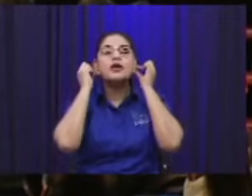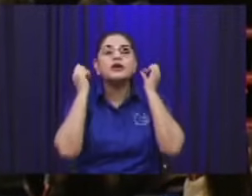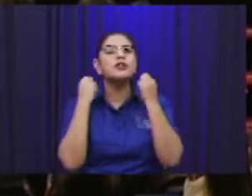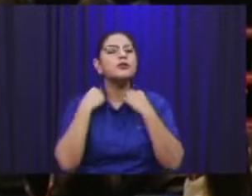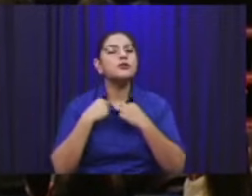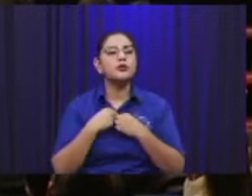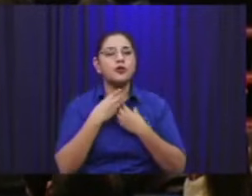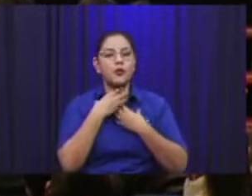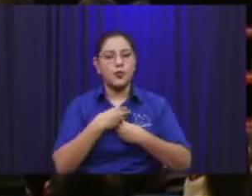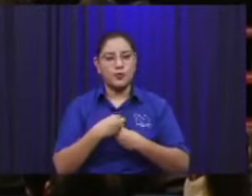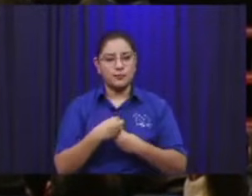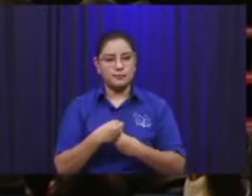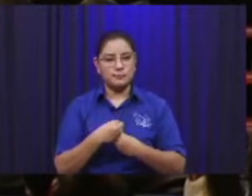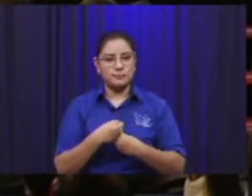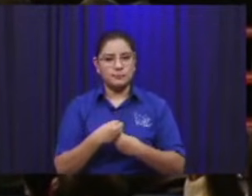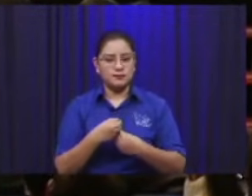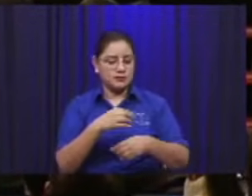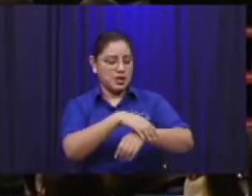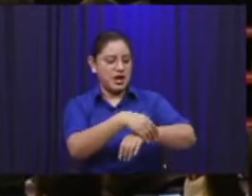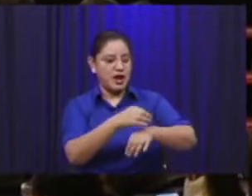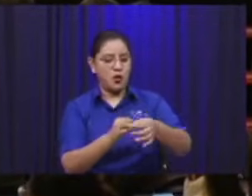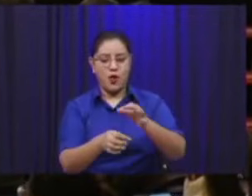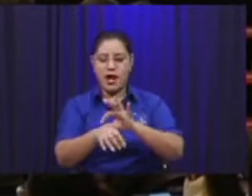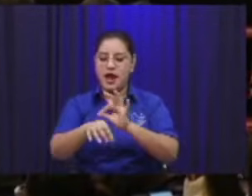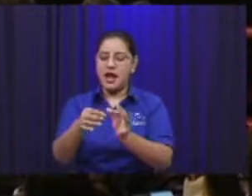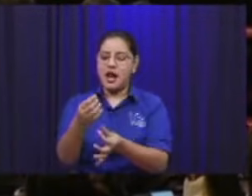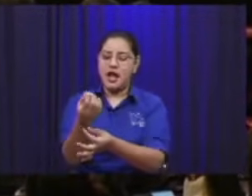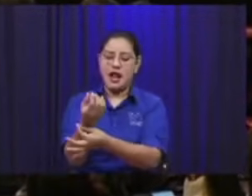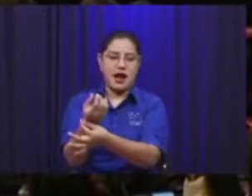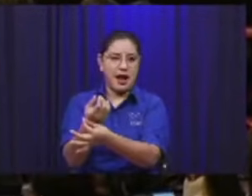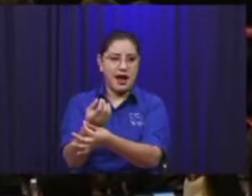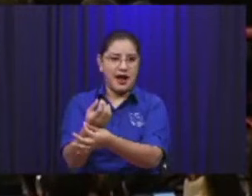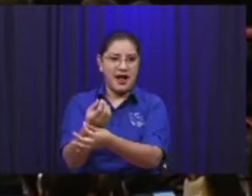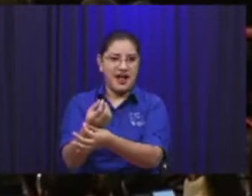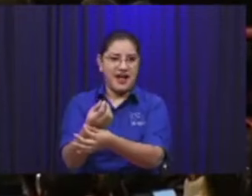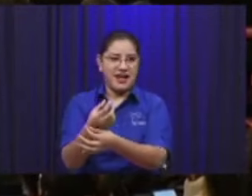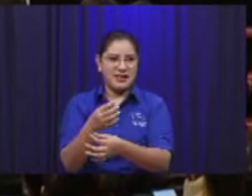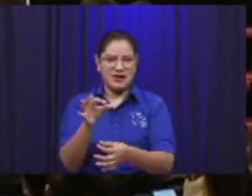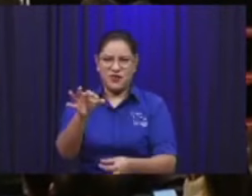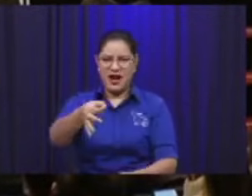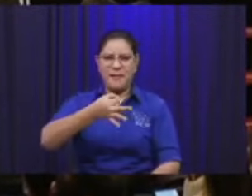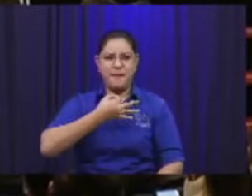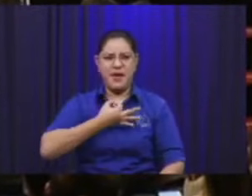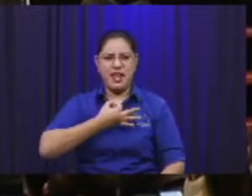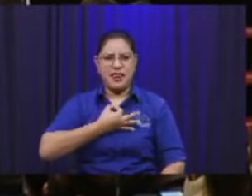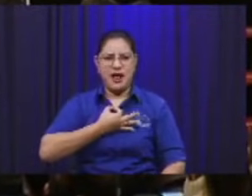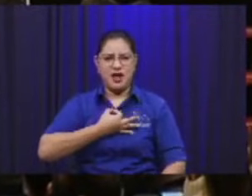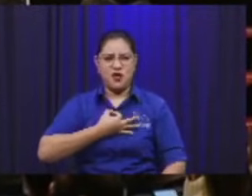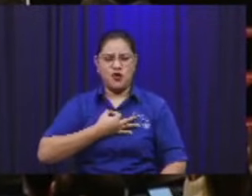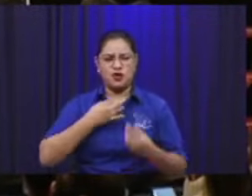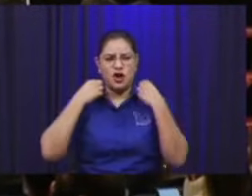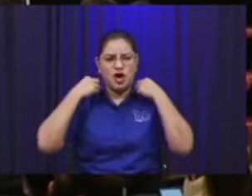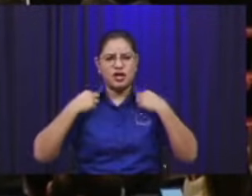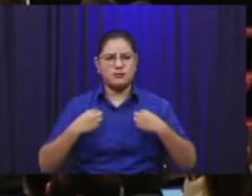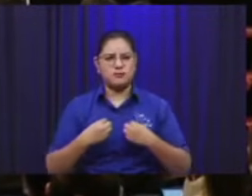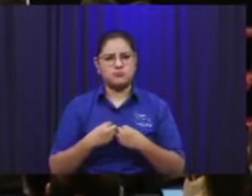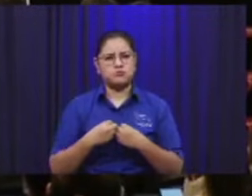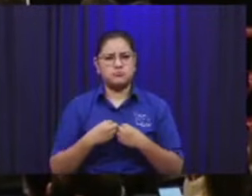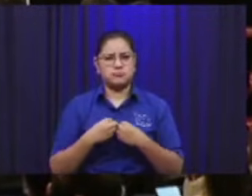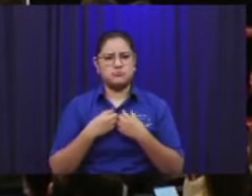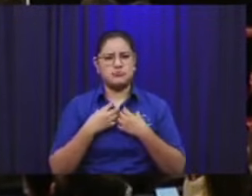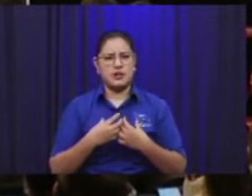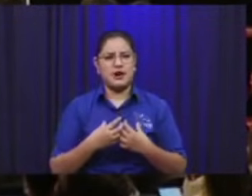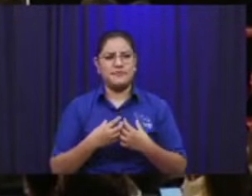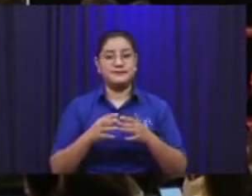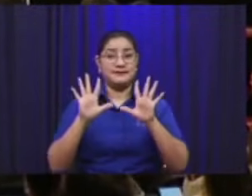mister tea aquellas una grandes cadenas casa que hay de los